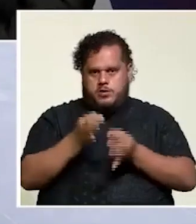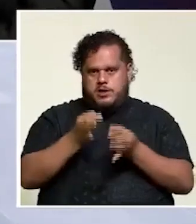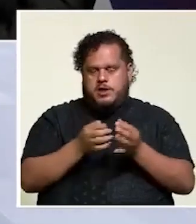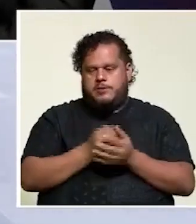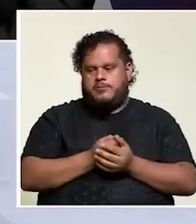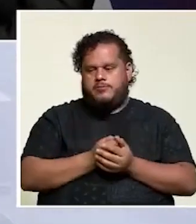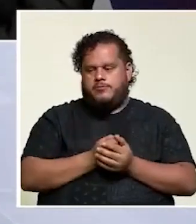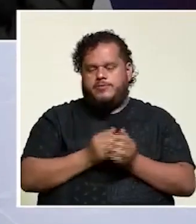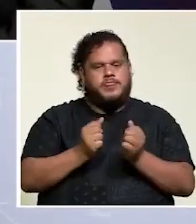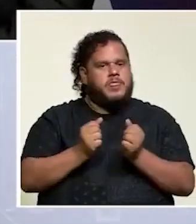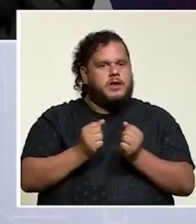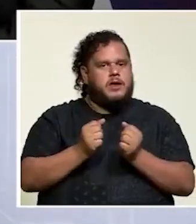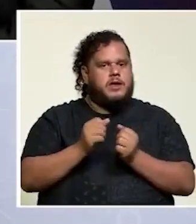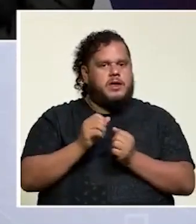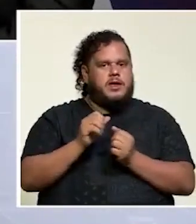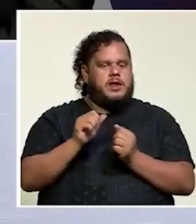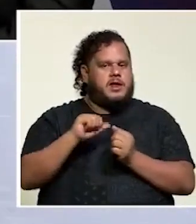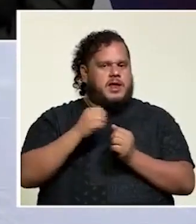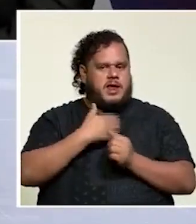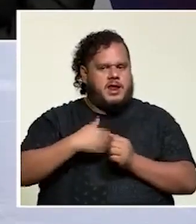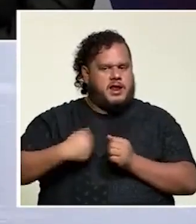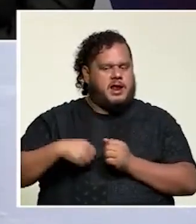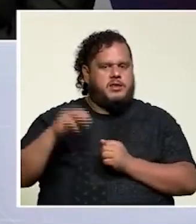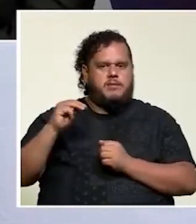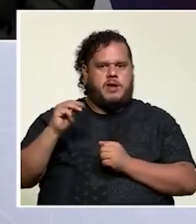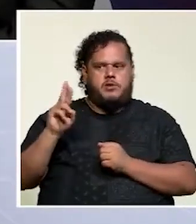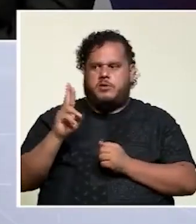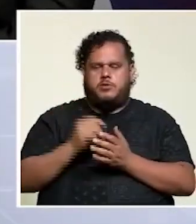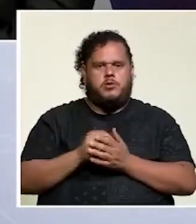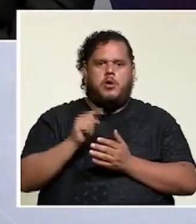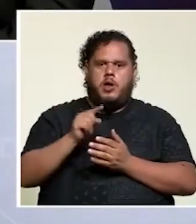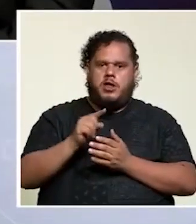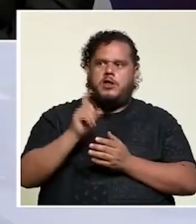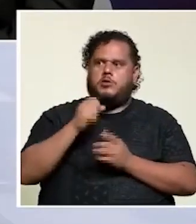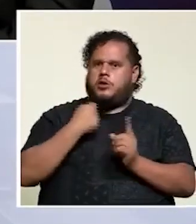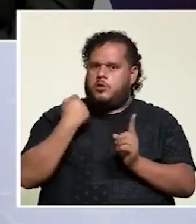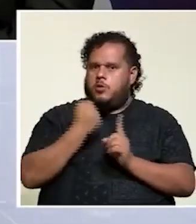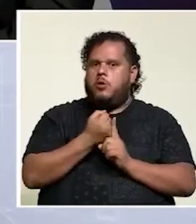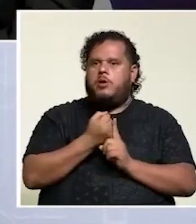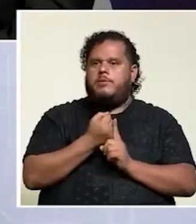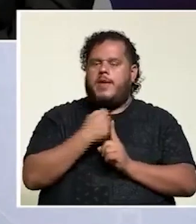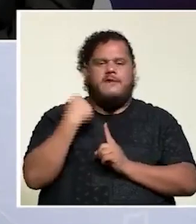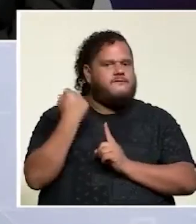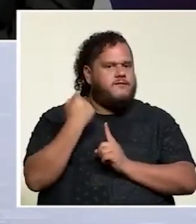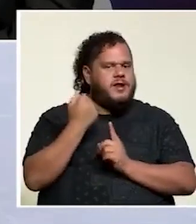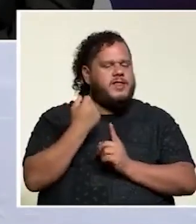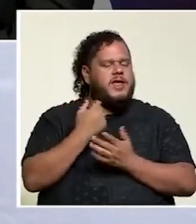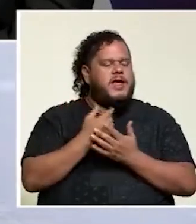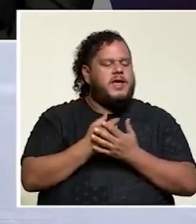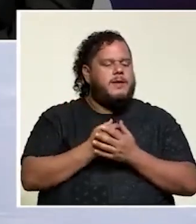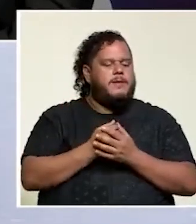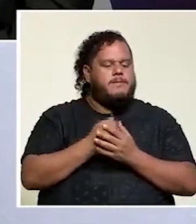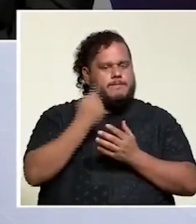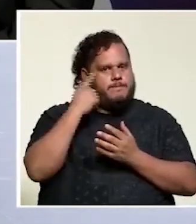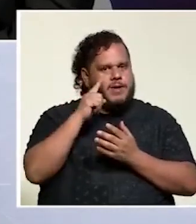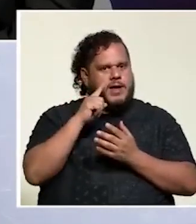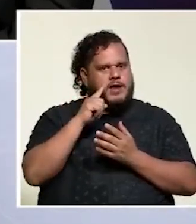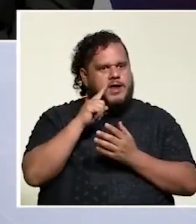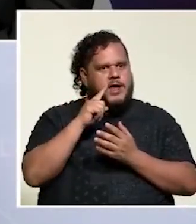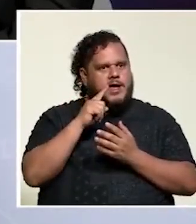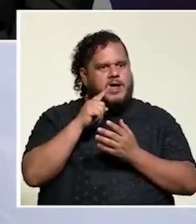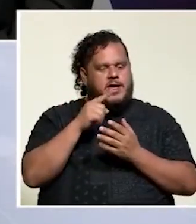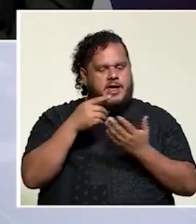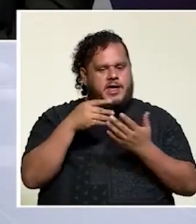judicial con el alcalde Mario Redondo, y ese tiene que haber sido un golpe duro para la